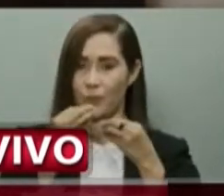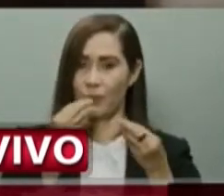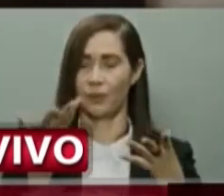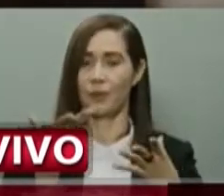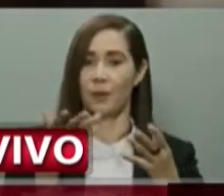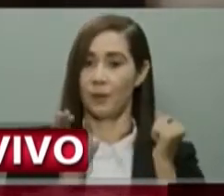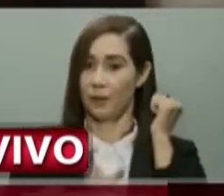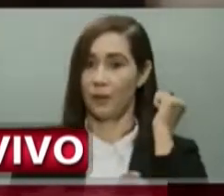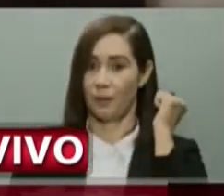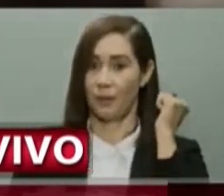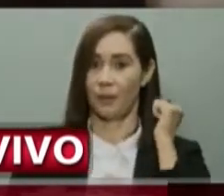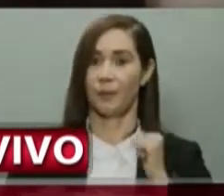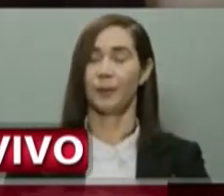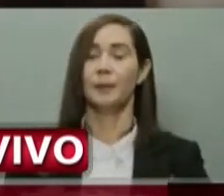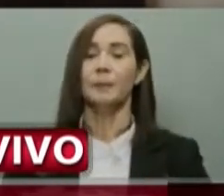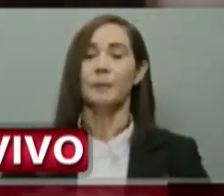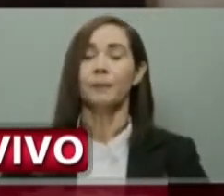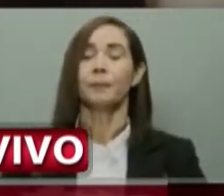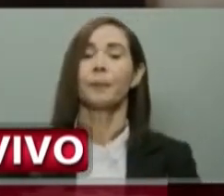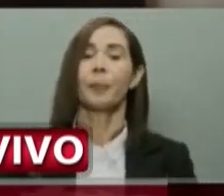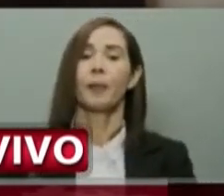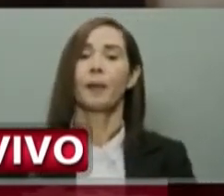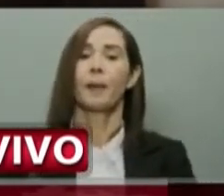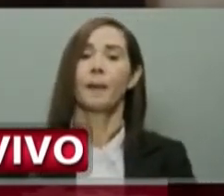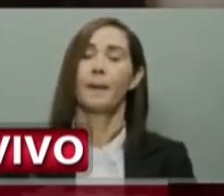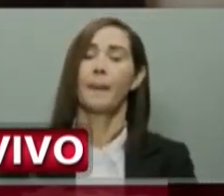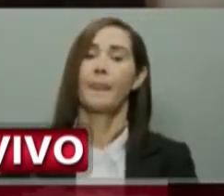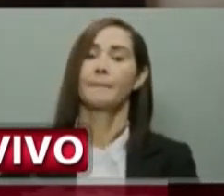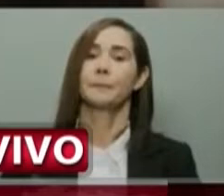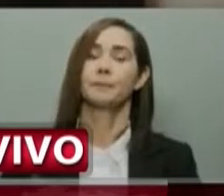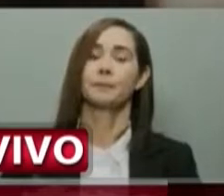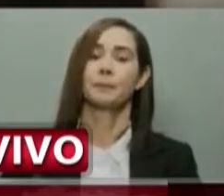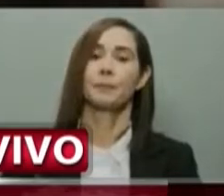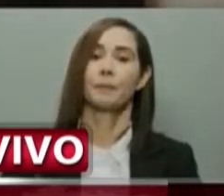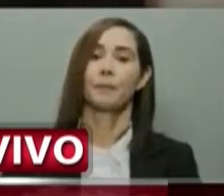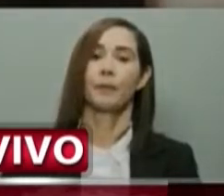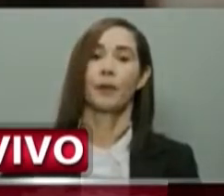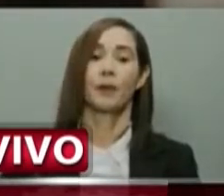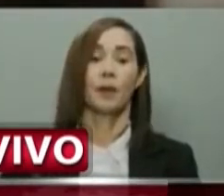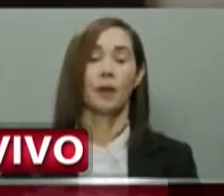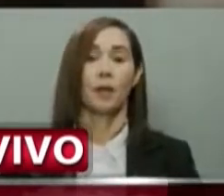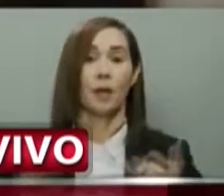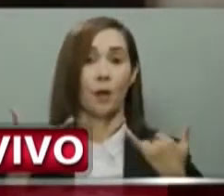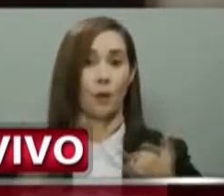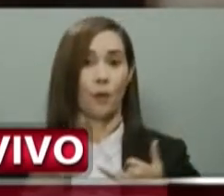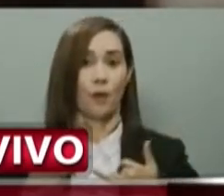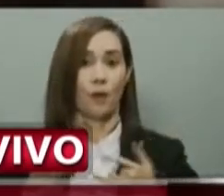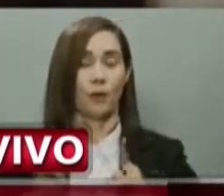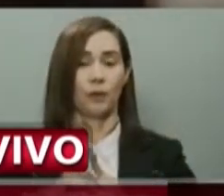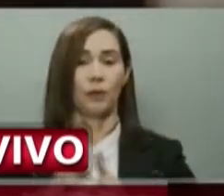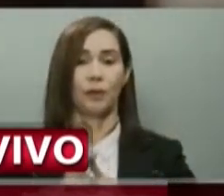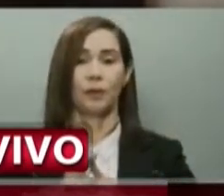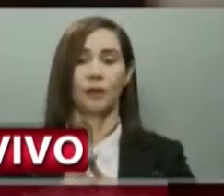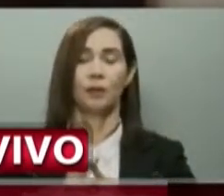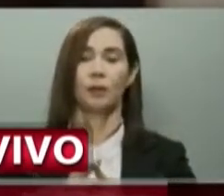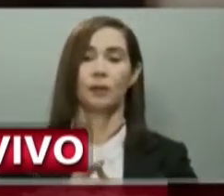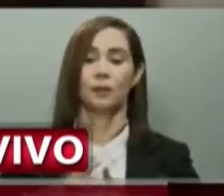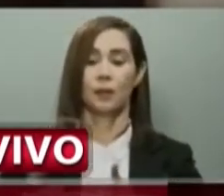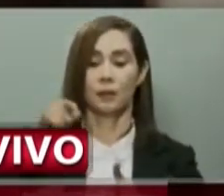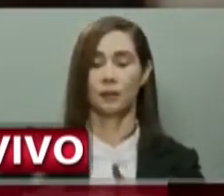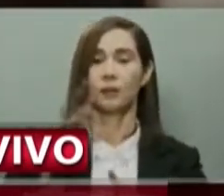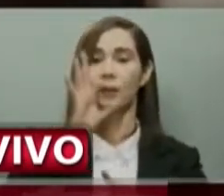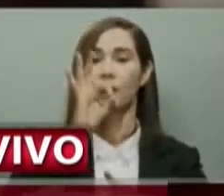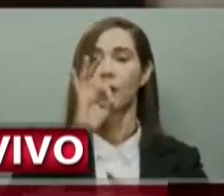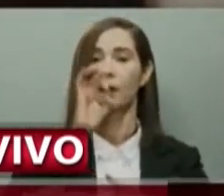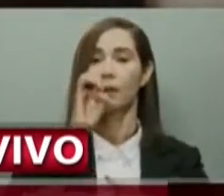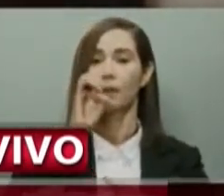rubros agrícolas. Y ahora, y aún teniendo el caso de que también con el